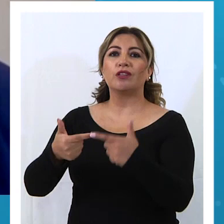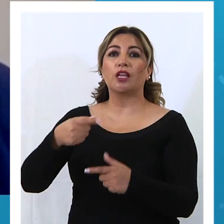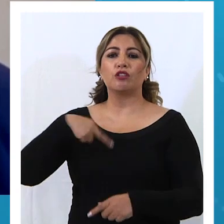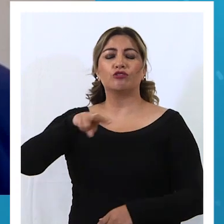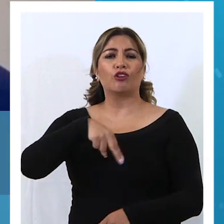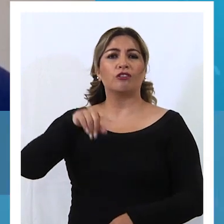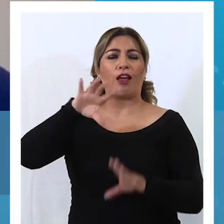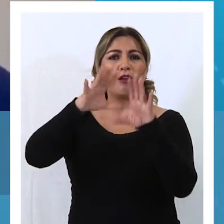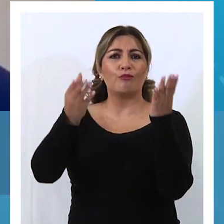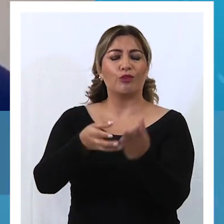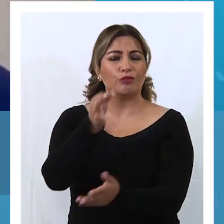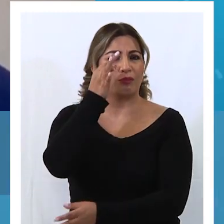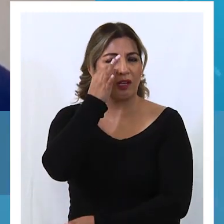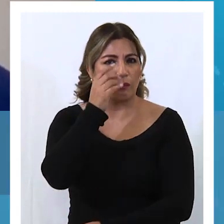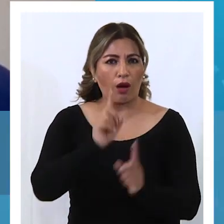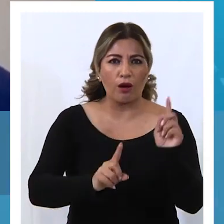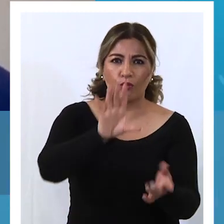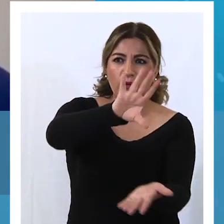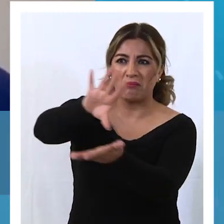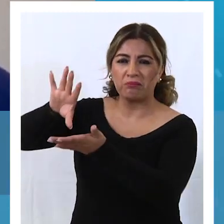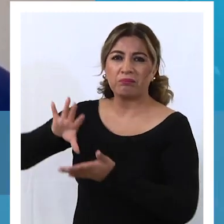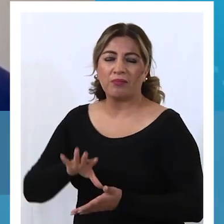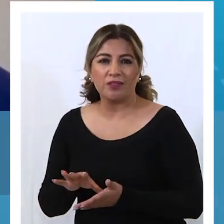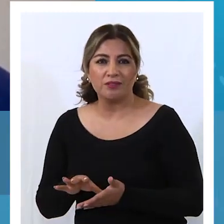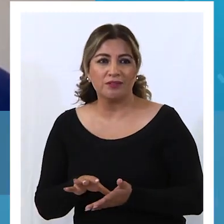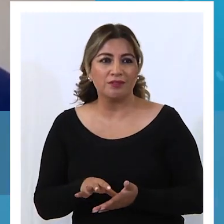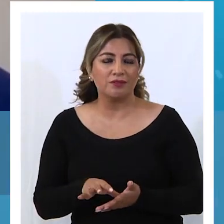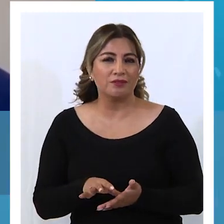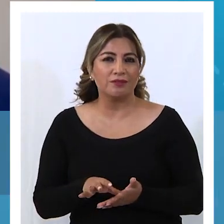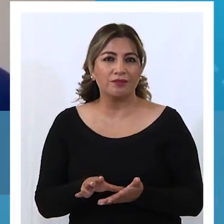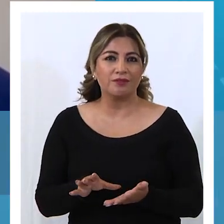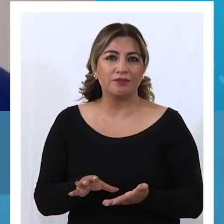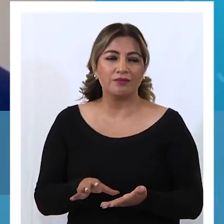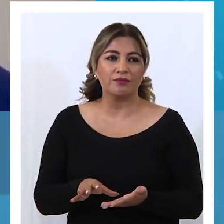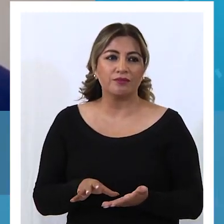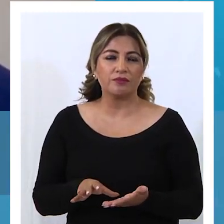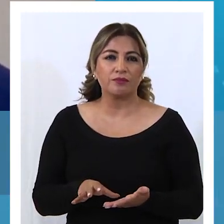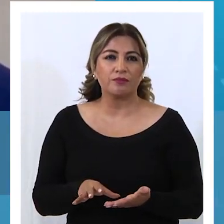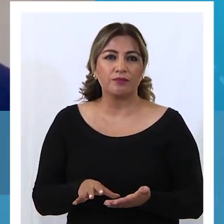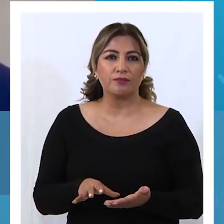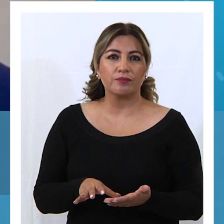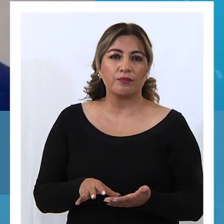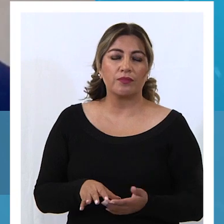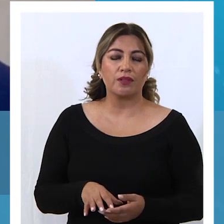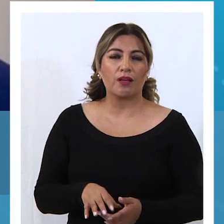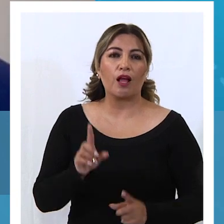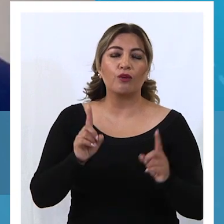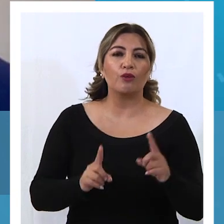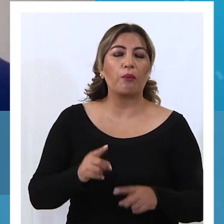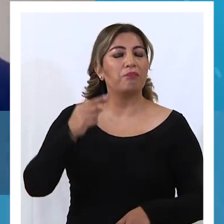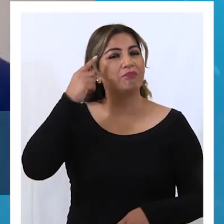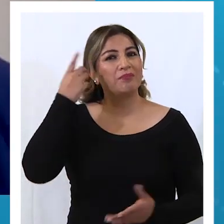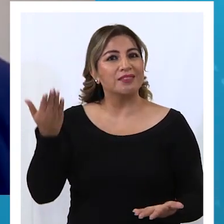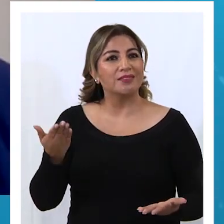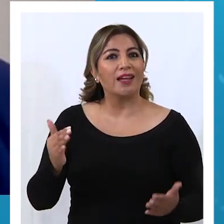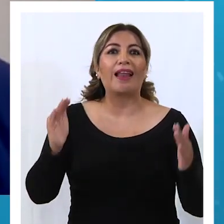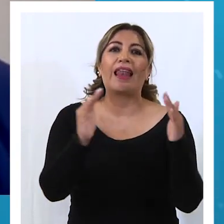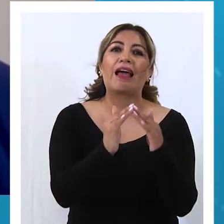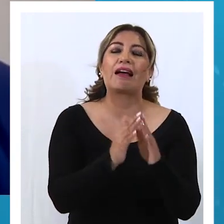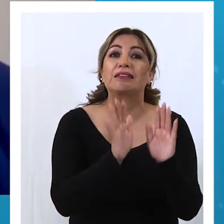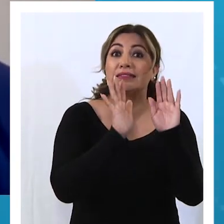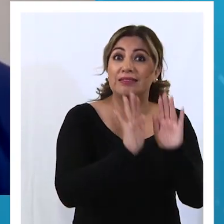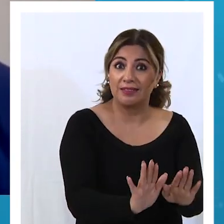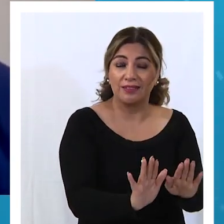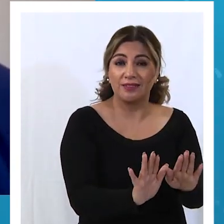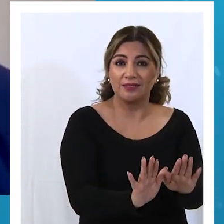el mundo, se da cuenta de que países más socialdemócratas, más socialistas, están como pensando en controlar la pandemia, ¿no es cierto?